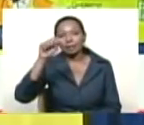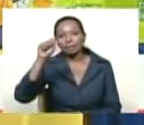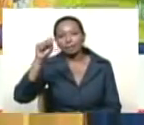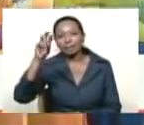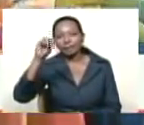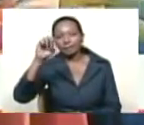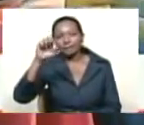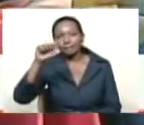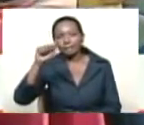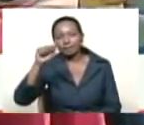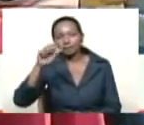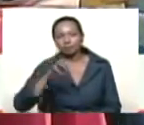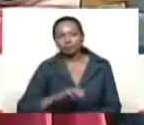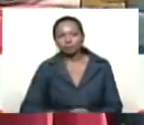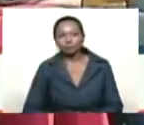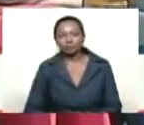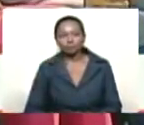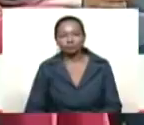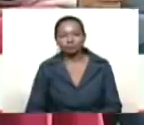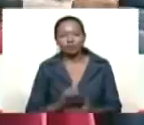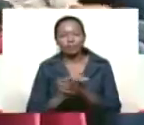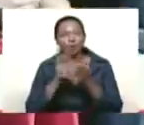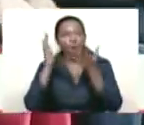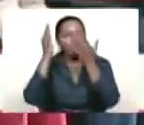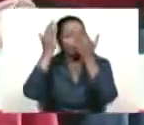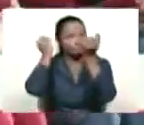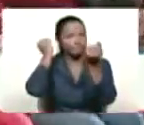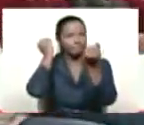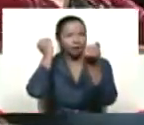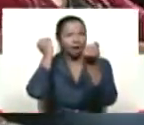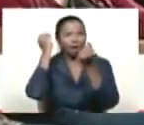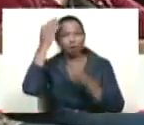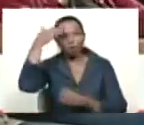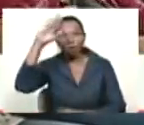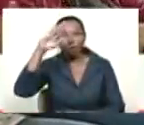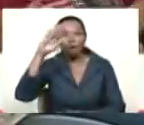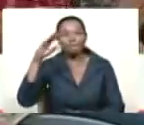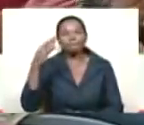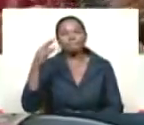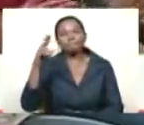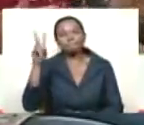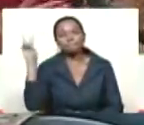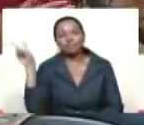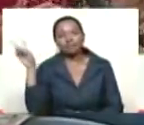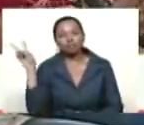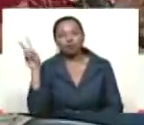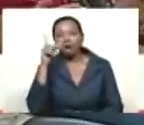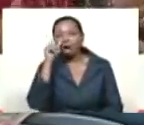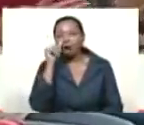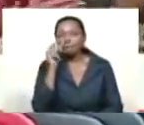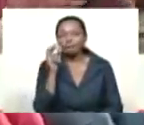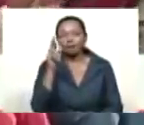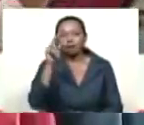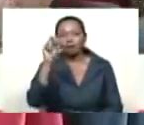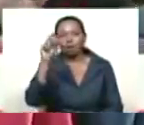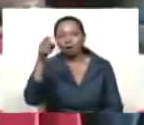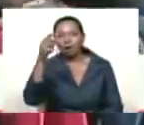querido compañero embajador de la República de Cuba en Venezuela, Rogelio Polanco,